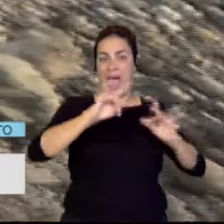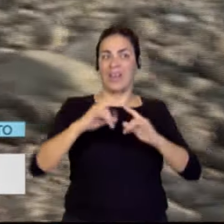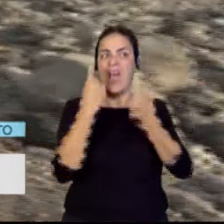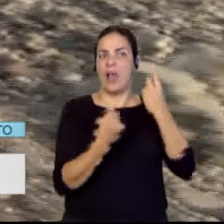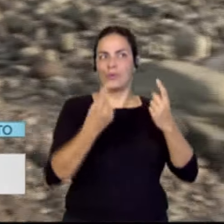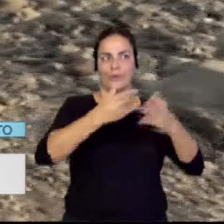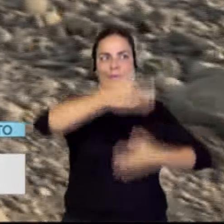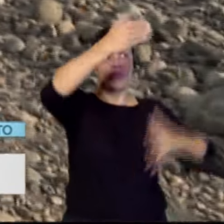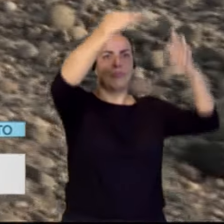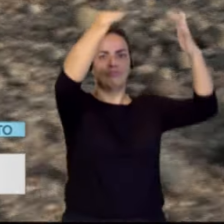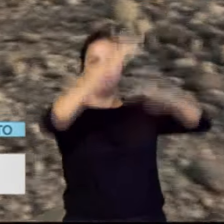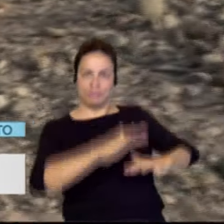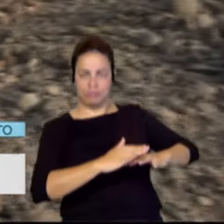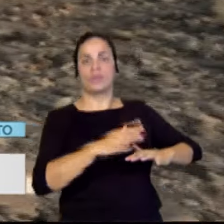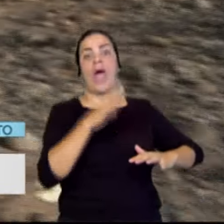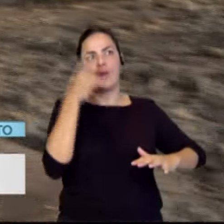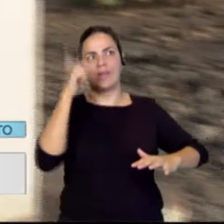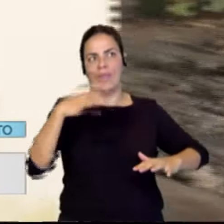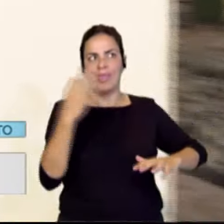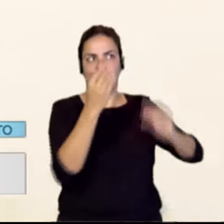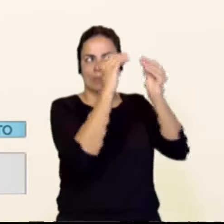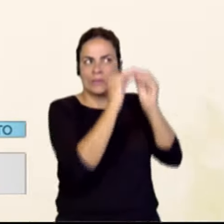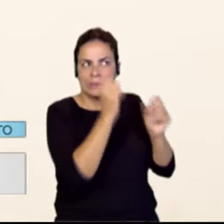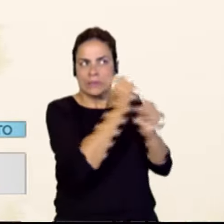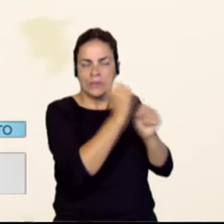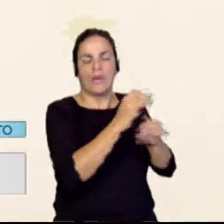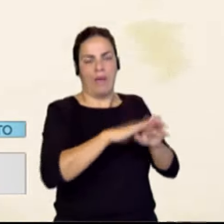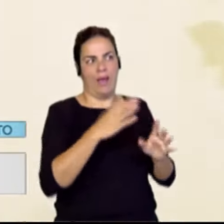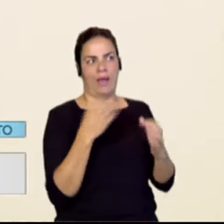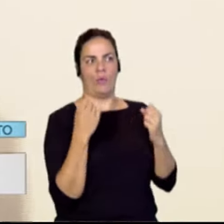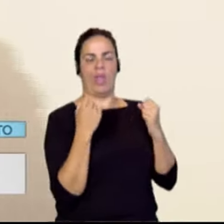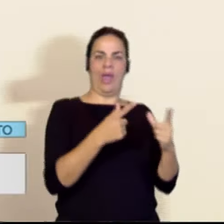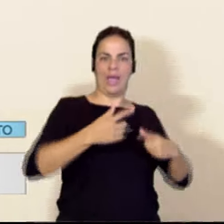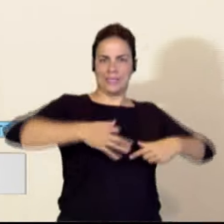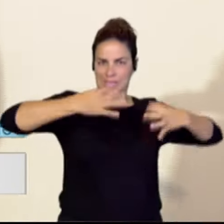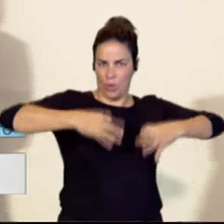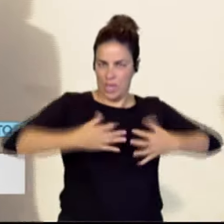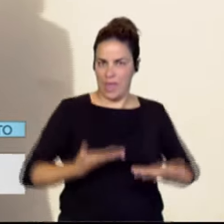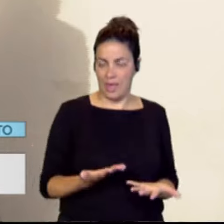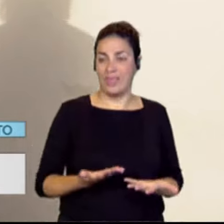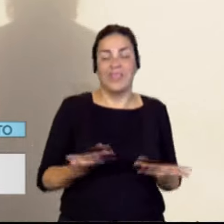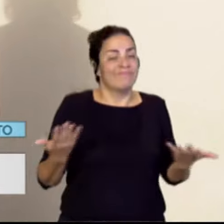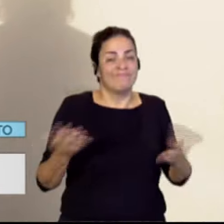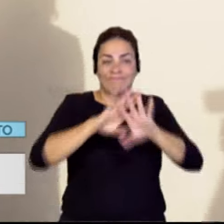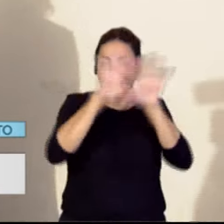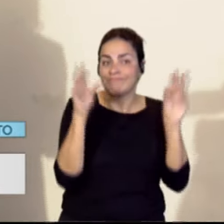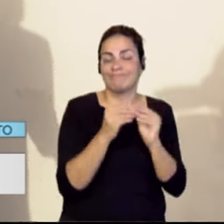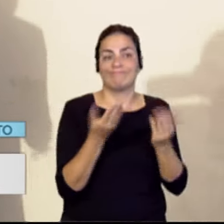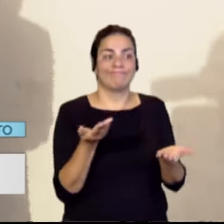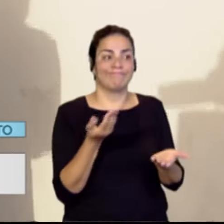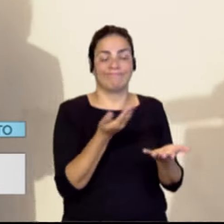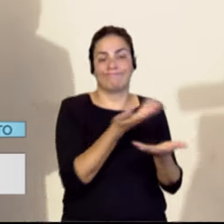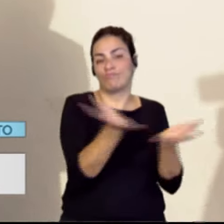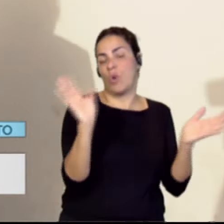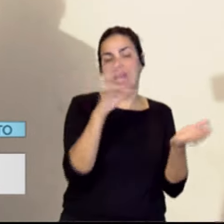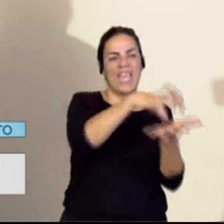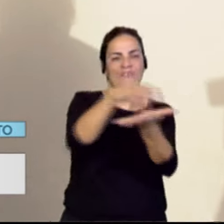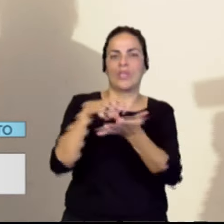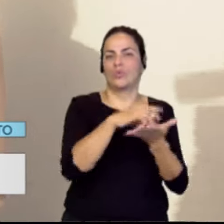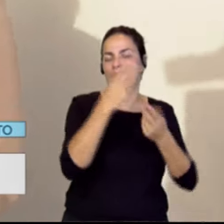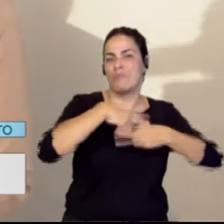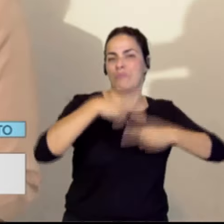trabajar para garantizar la seguridad y En definitiva todo ese tipo de de infraestructuras eh públicas